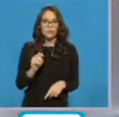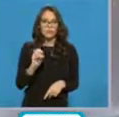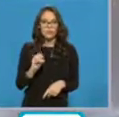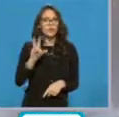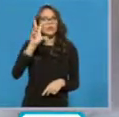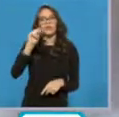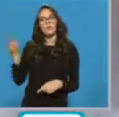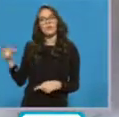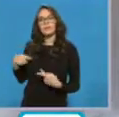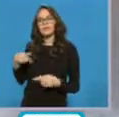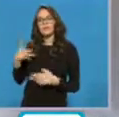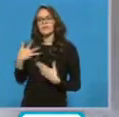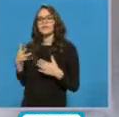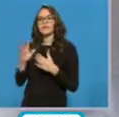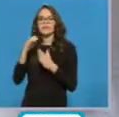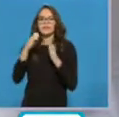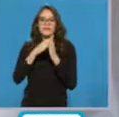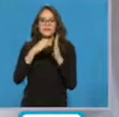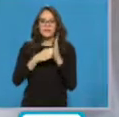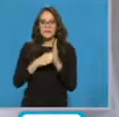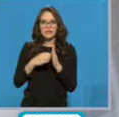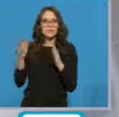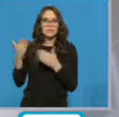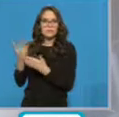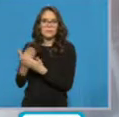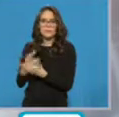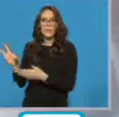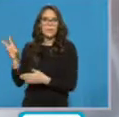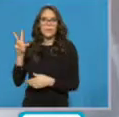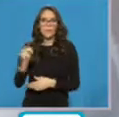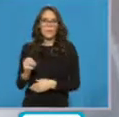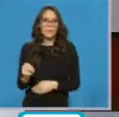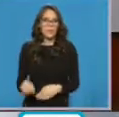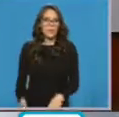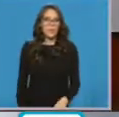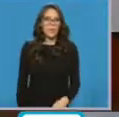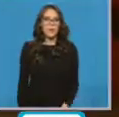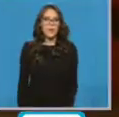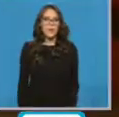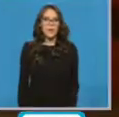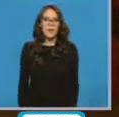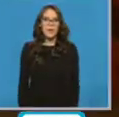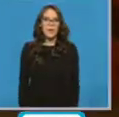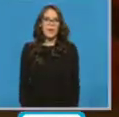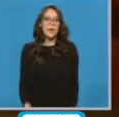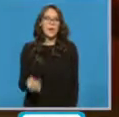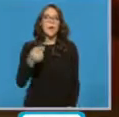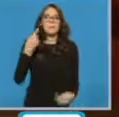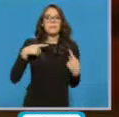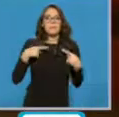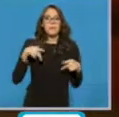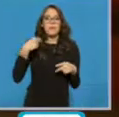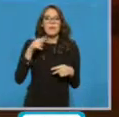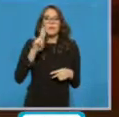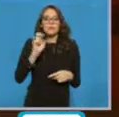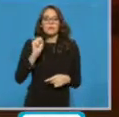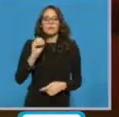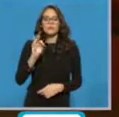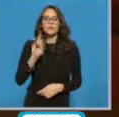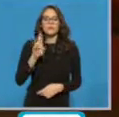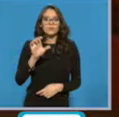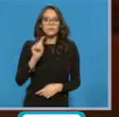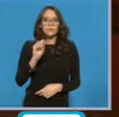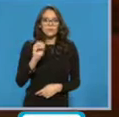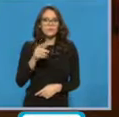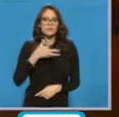propietario, el dueño del usufructo puede llegar y pedirte la propiedad. Sí. El usufructuario siempre tiene derecho a eso. Ok. Si un